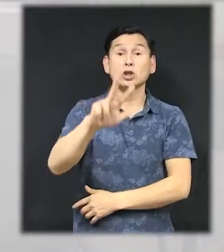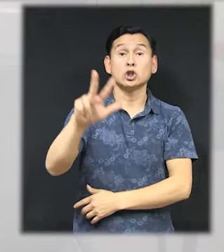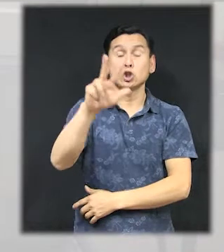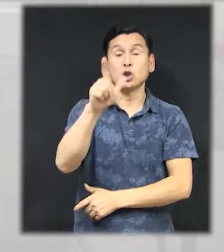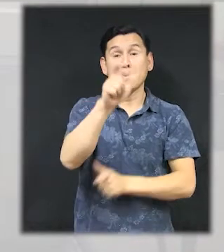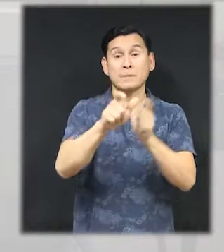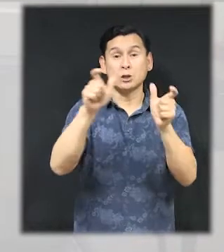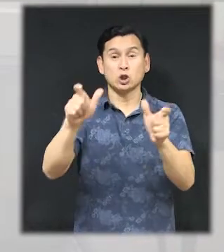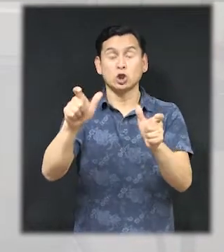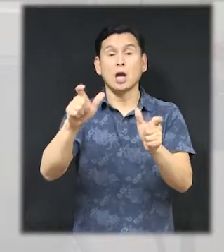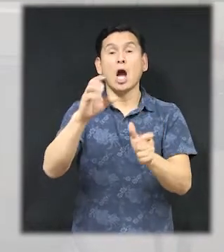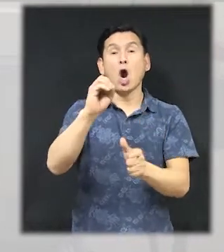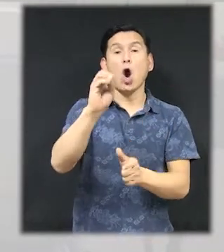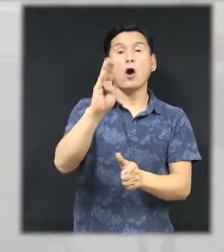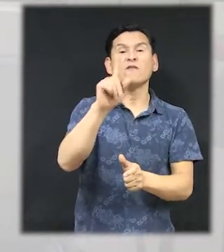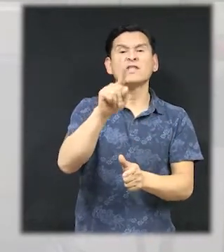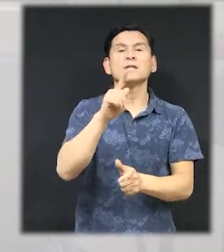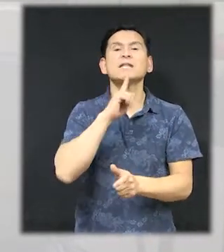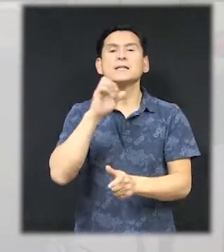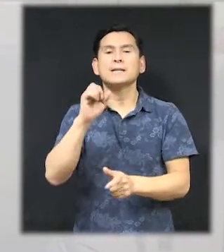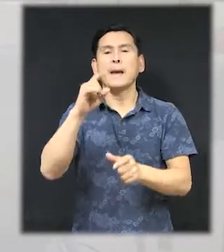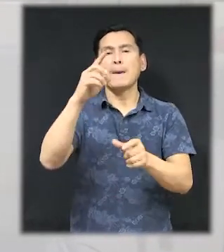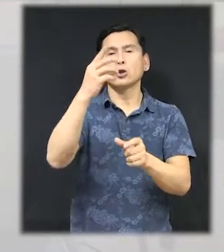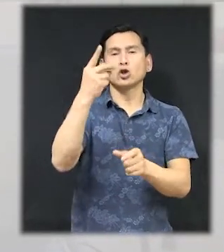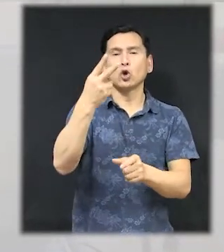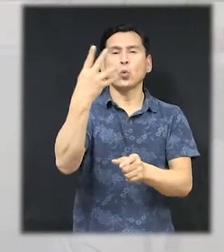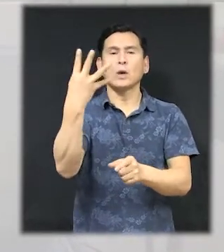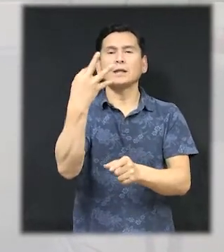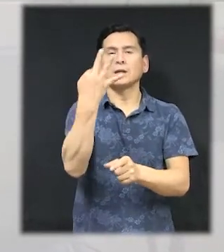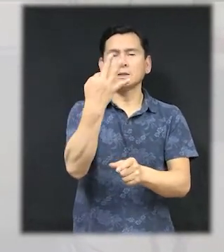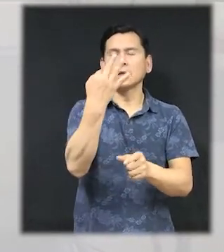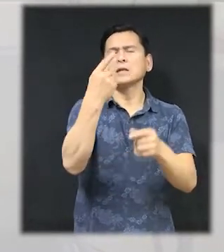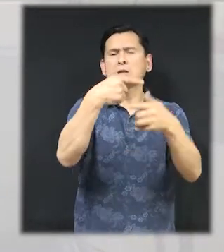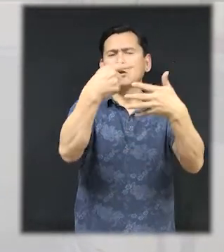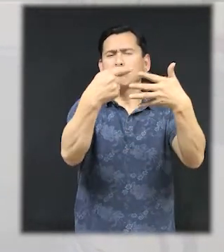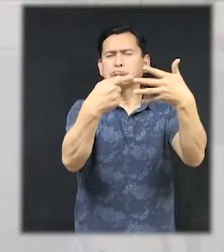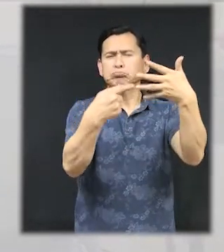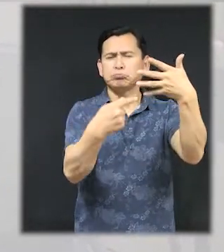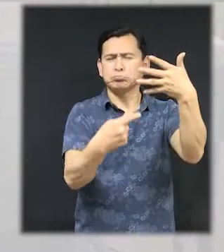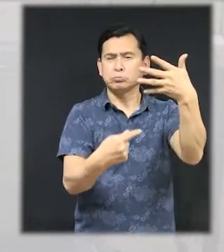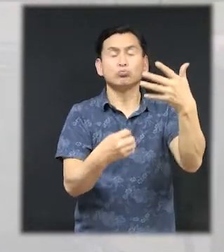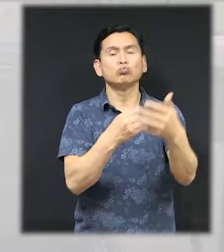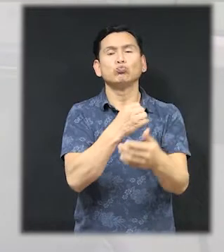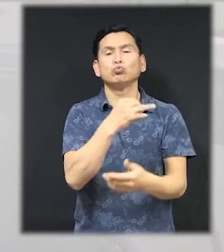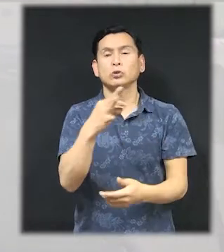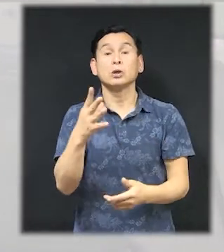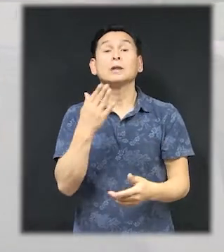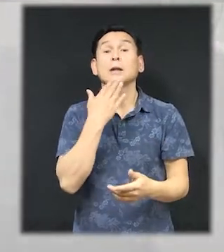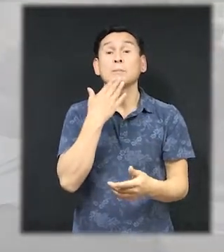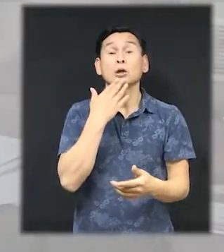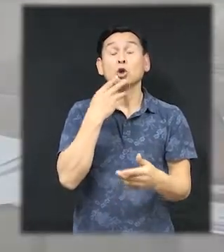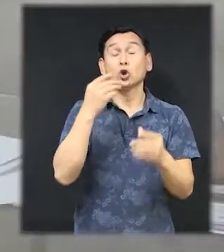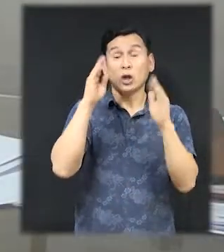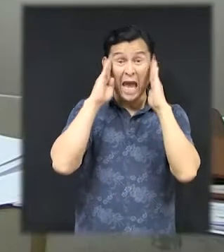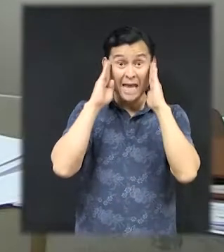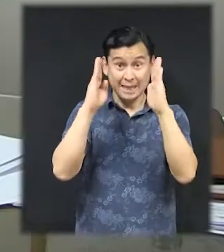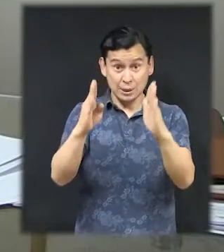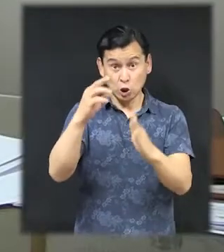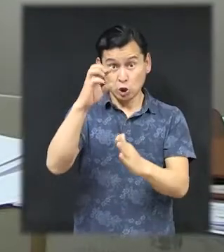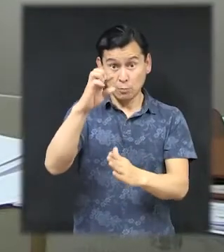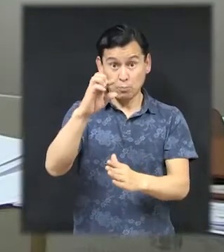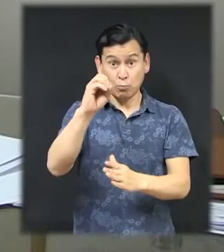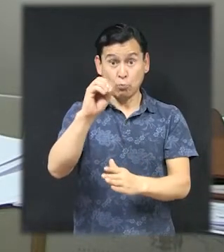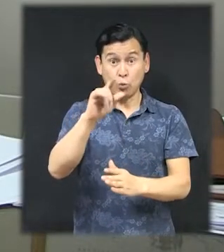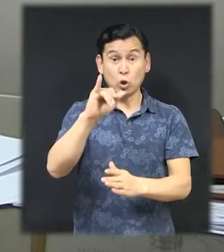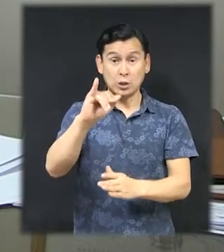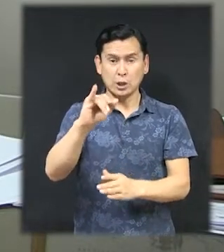personas y así suma y sigue. Junto con la atención de policlínico, otro ámbito de la atención ambulatoria muy relevante y de mucho